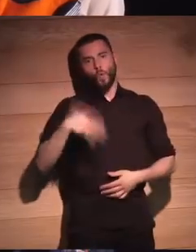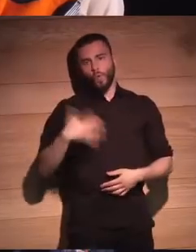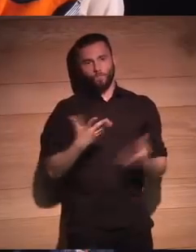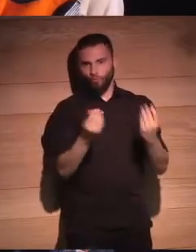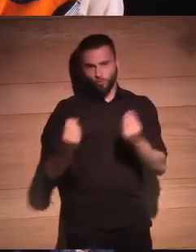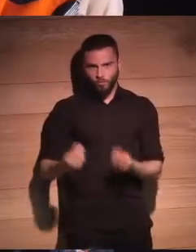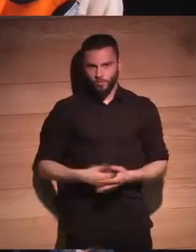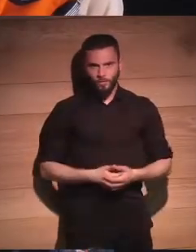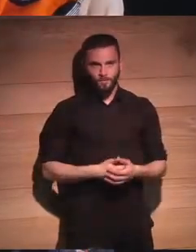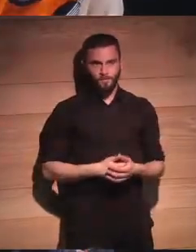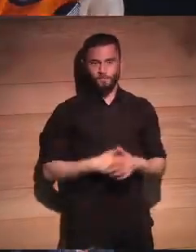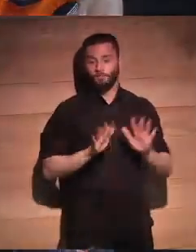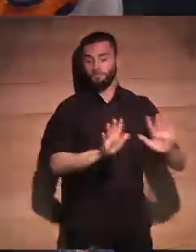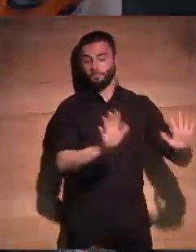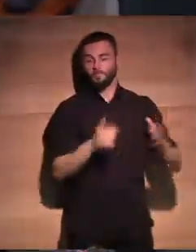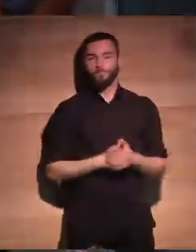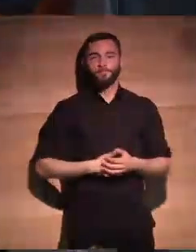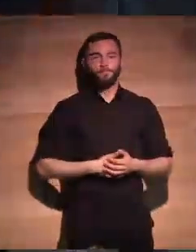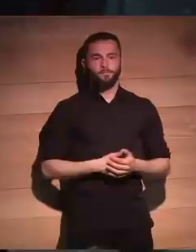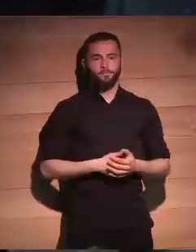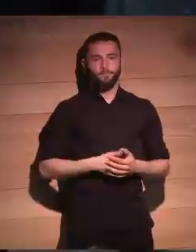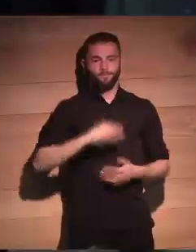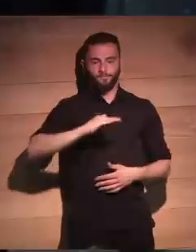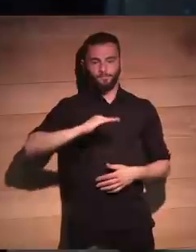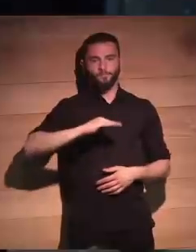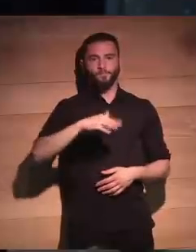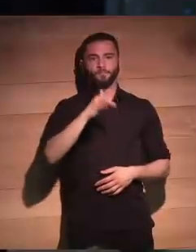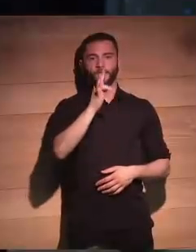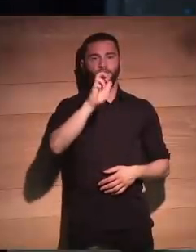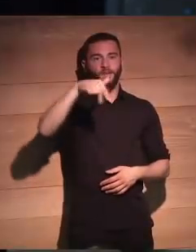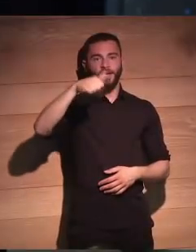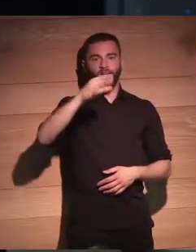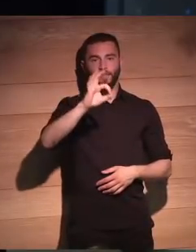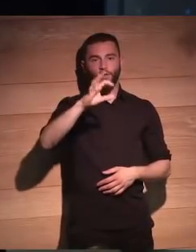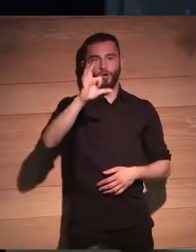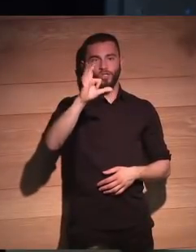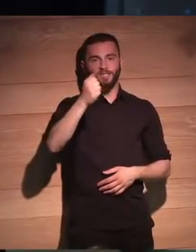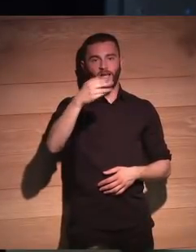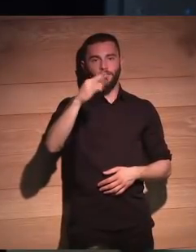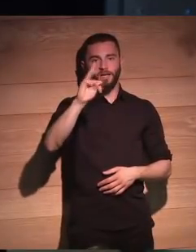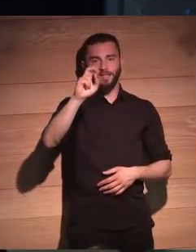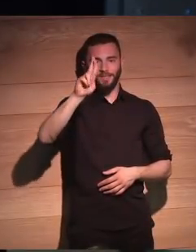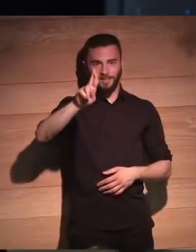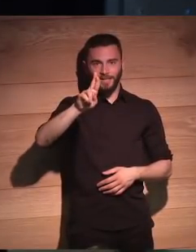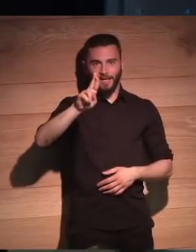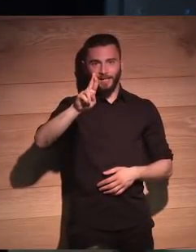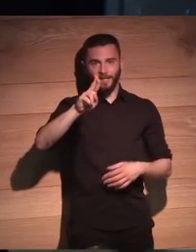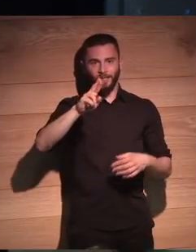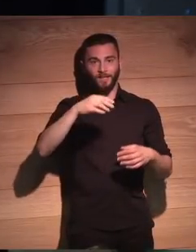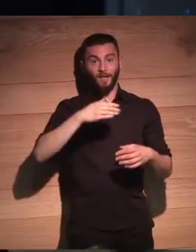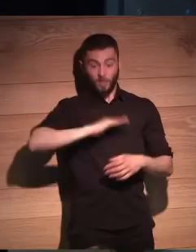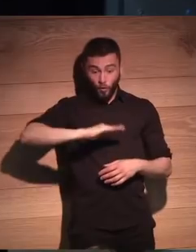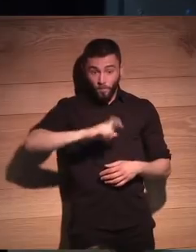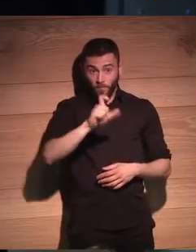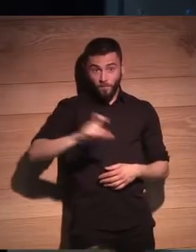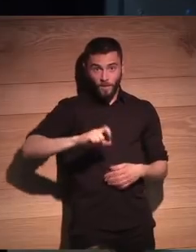inmensa. Pero es que Ahí además lo dejo. los villanos, Fernando Sabater, nuestro querido amigo común, escribió un libro fantástico sobre los villanos en la